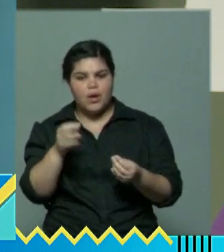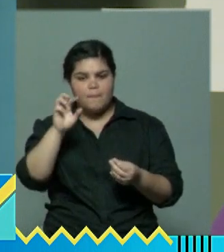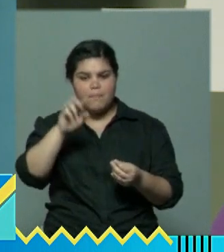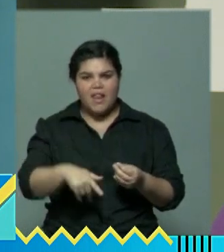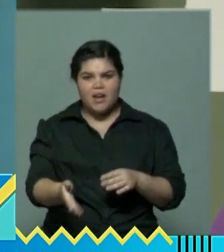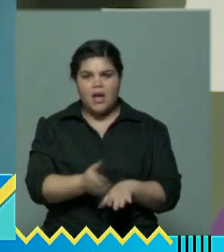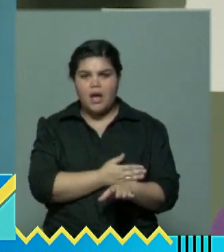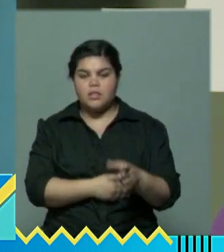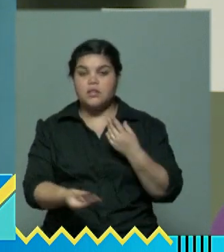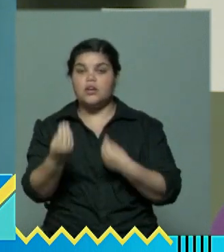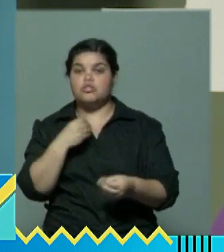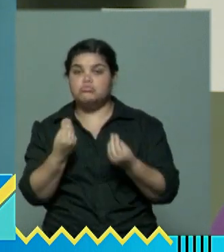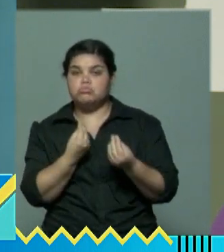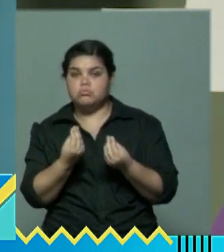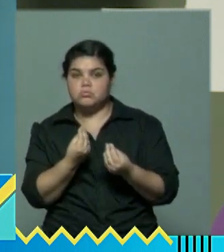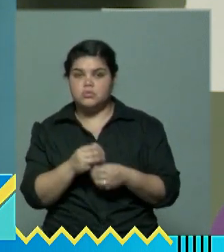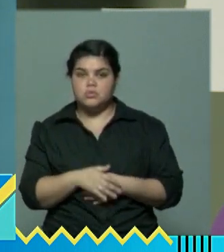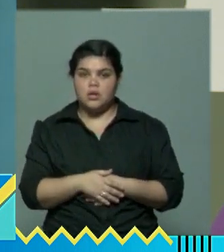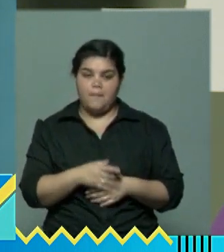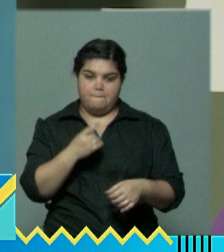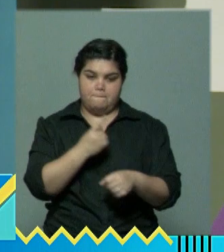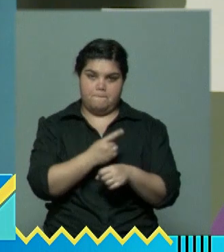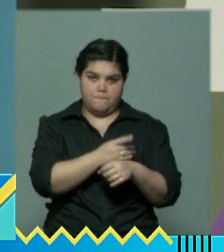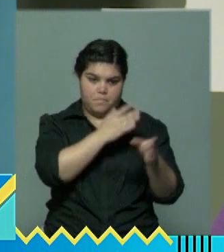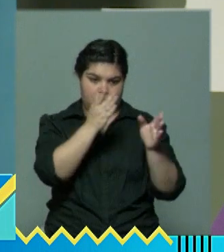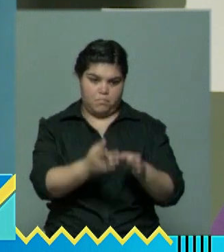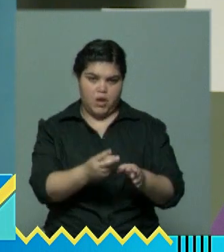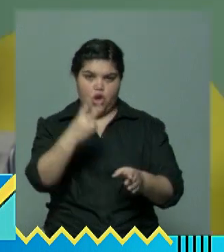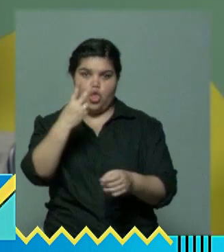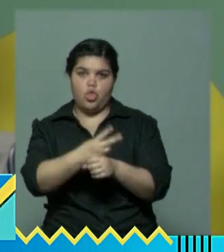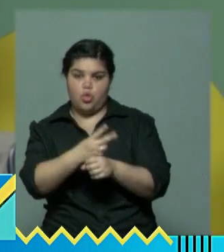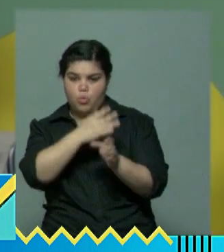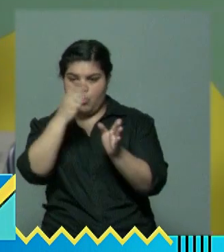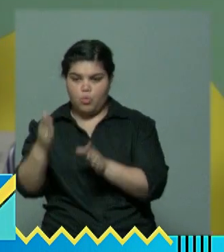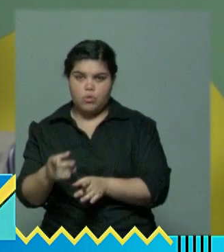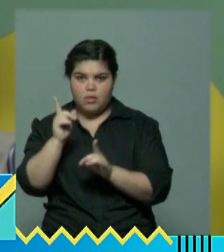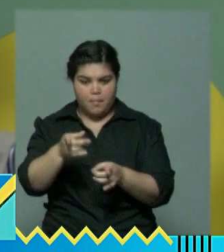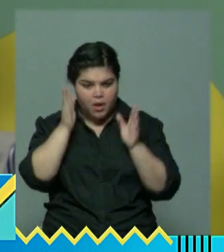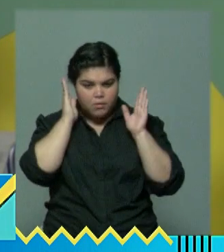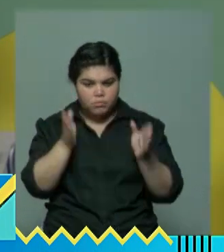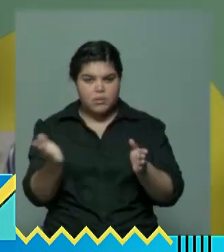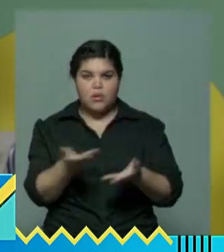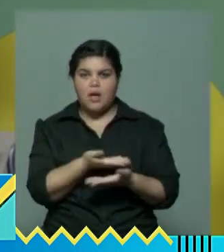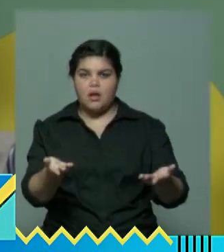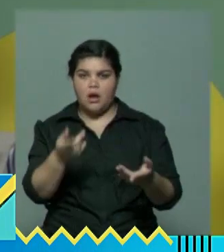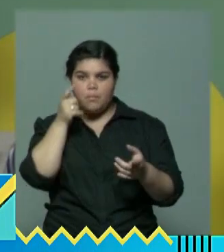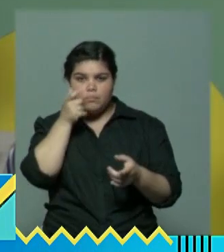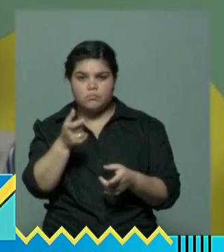es fundamental, porque tenemos el paso 1 y el paso 2, también hay que pensarlo, ¿no? Sí, a ver, nosotros desde hace 2